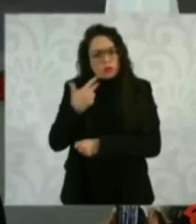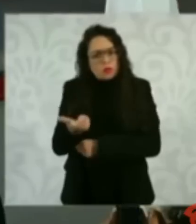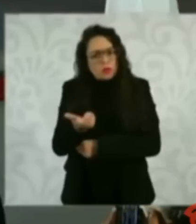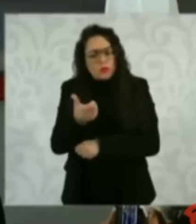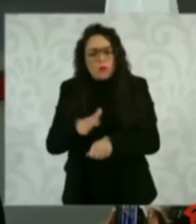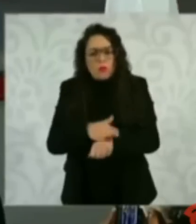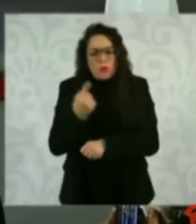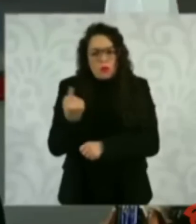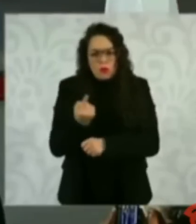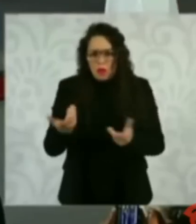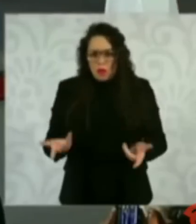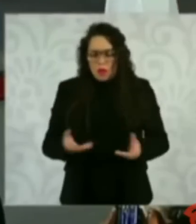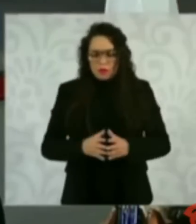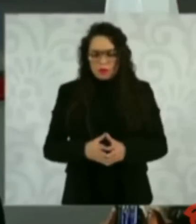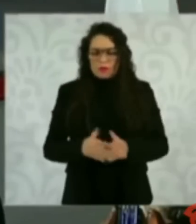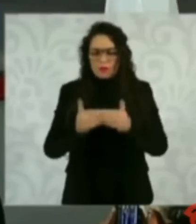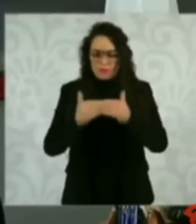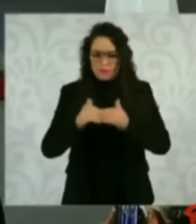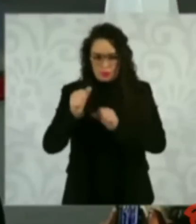Adelante.